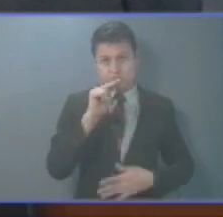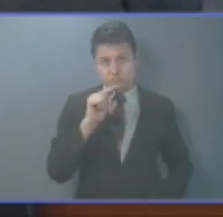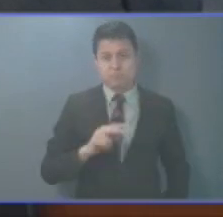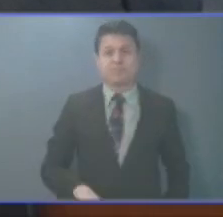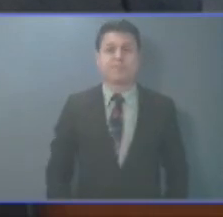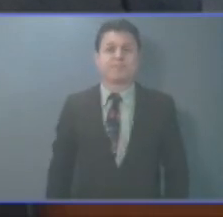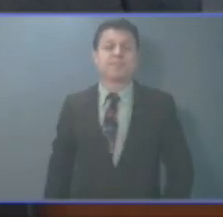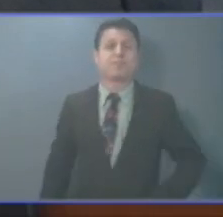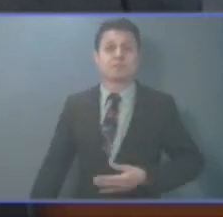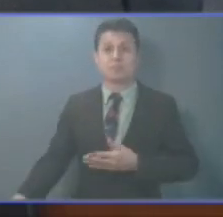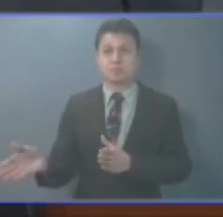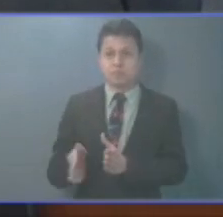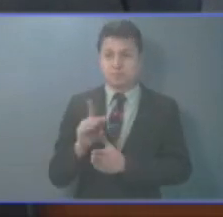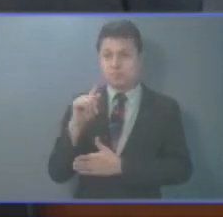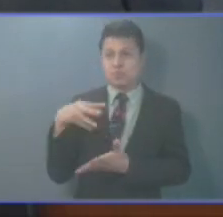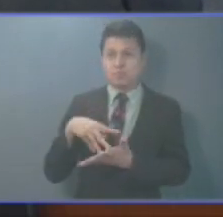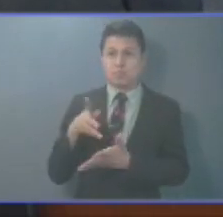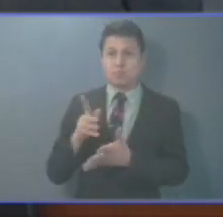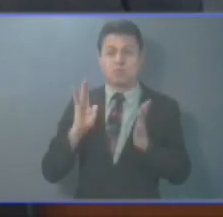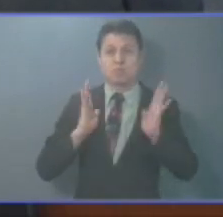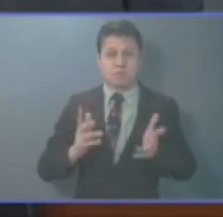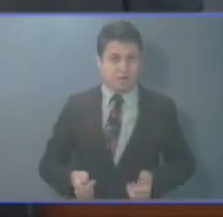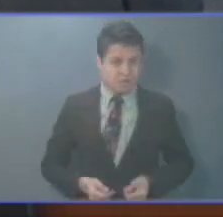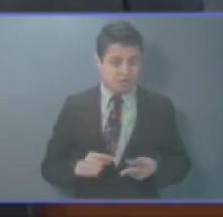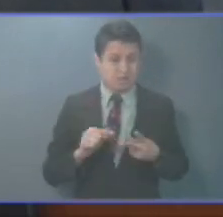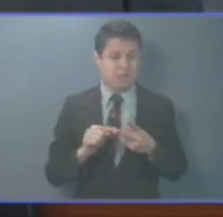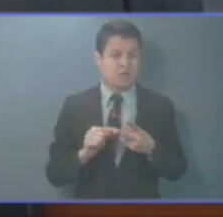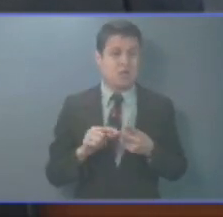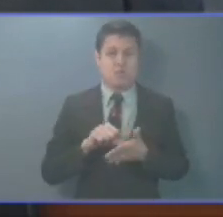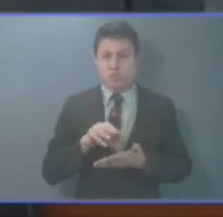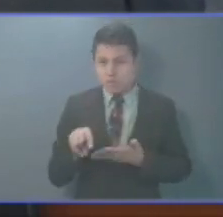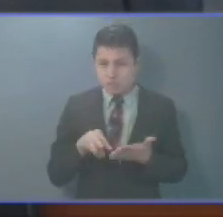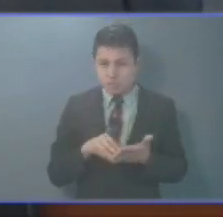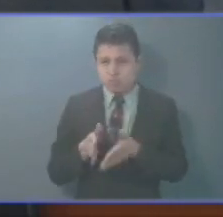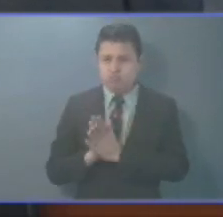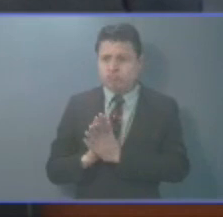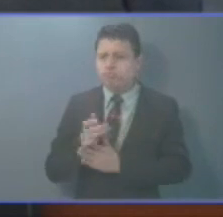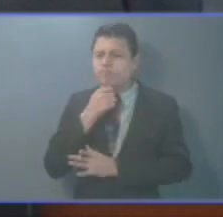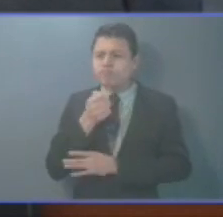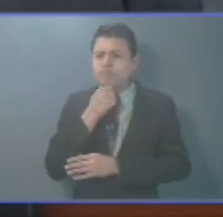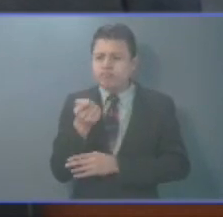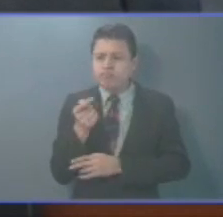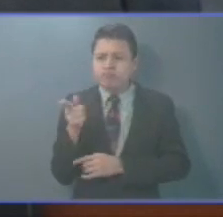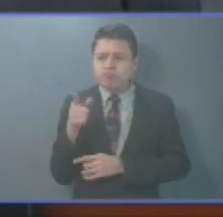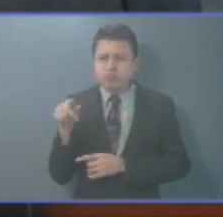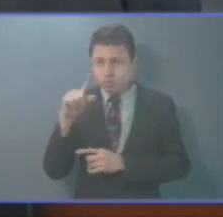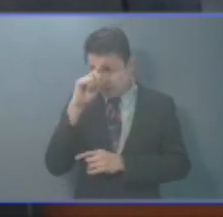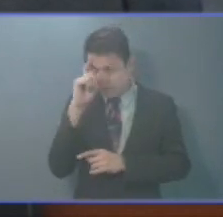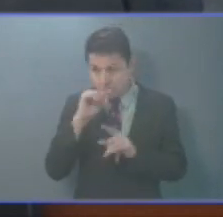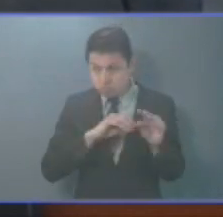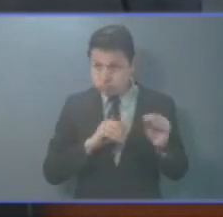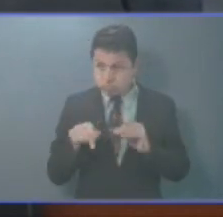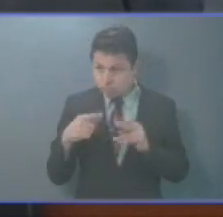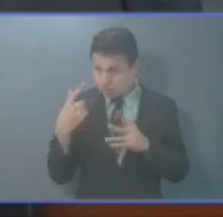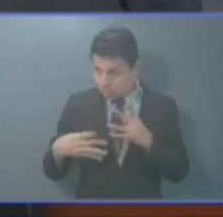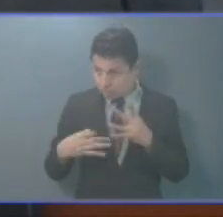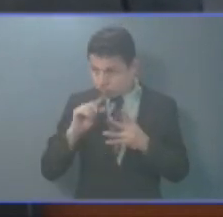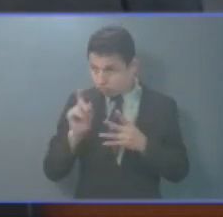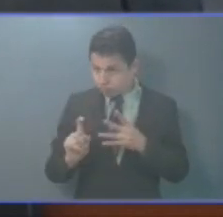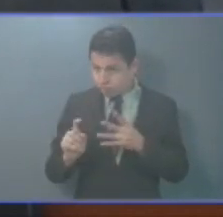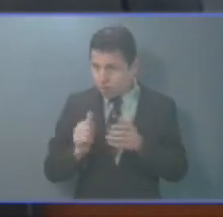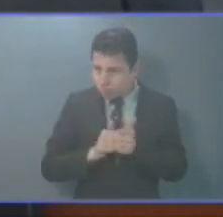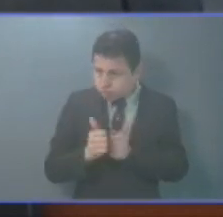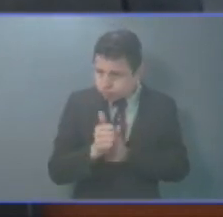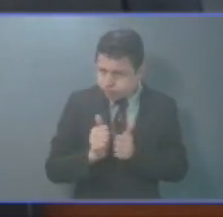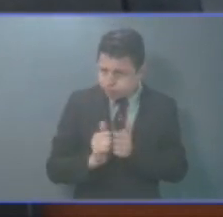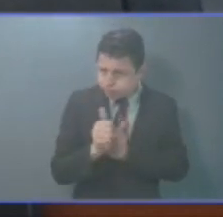las instituciones públicas y municipales informes periódicos sobre los avances en el cumplimiento de los derechos de las